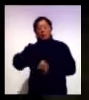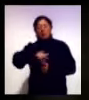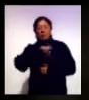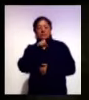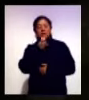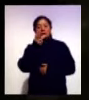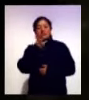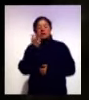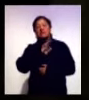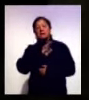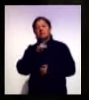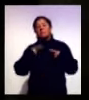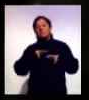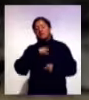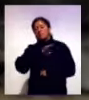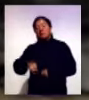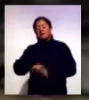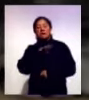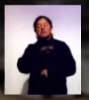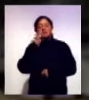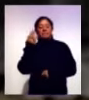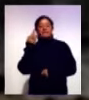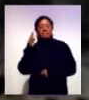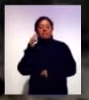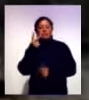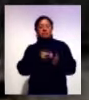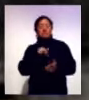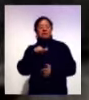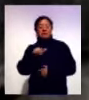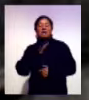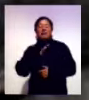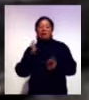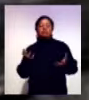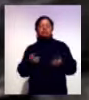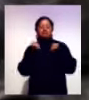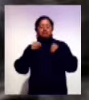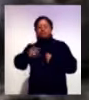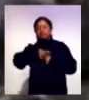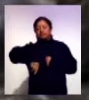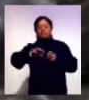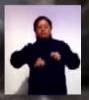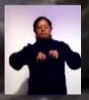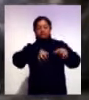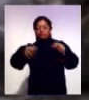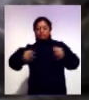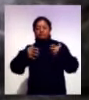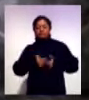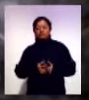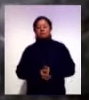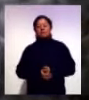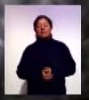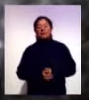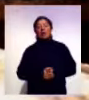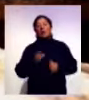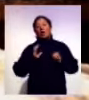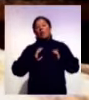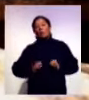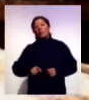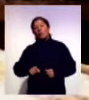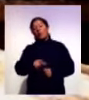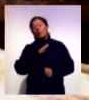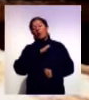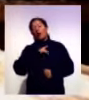que murieron atrapados el 19 de febrero de 2006. La secretaria del Trabajo y Previsión Social, María Luisa Alcalde Luján, informó en su cuenta de Twitter